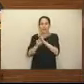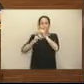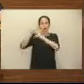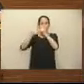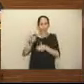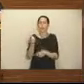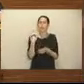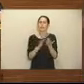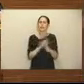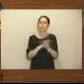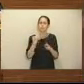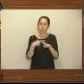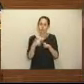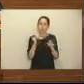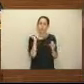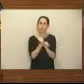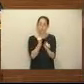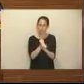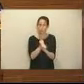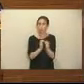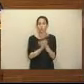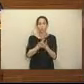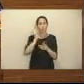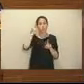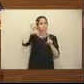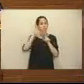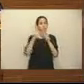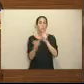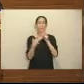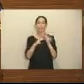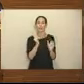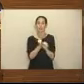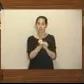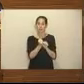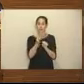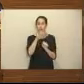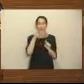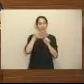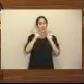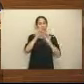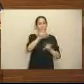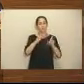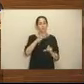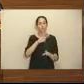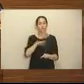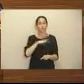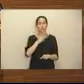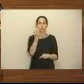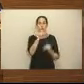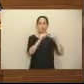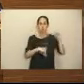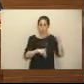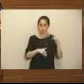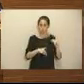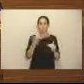de empleo, a los cuales hizo referencia exclusivamente a los planes de empleo, los diseñados para los menores de 30 años y los planes locales. A mi modo de